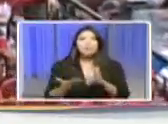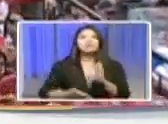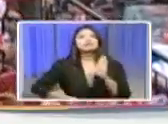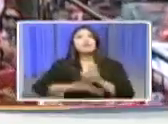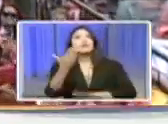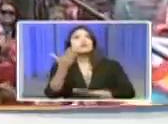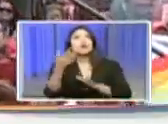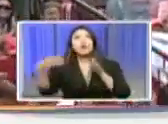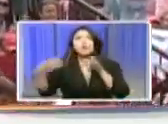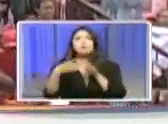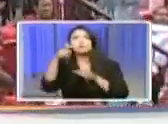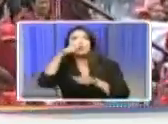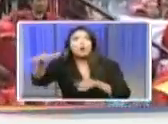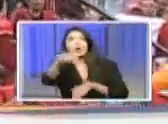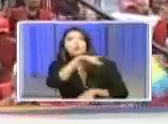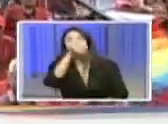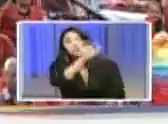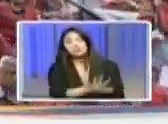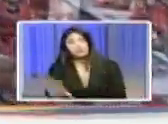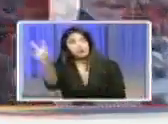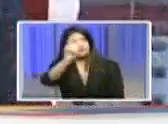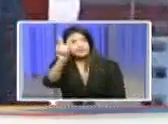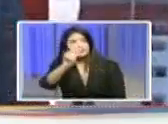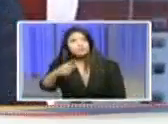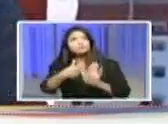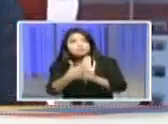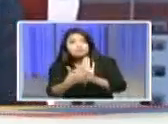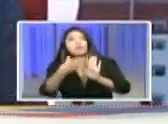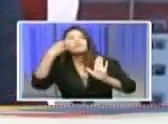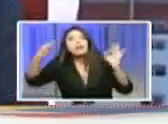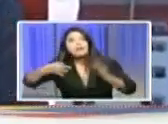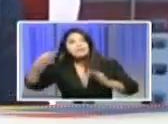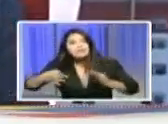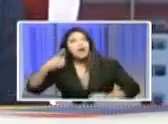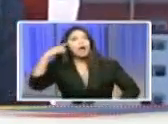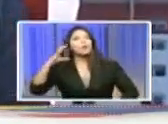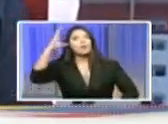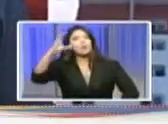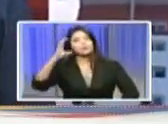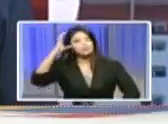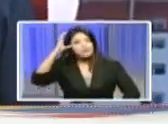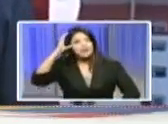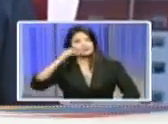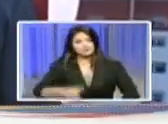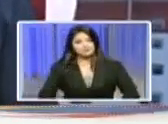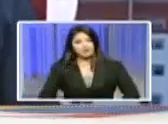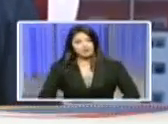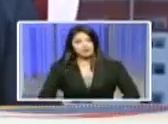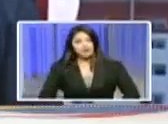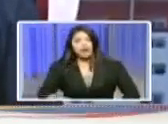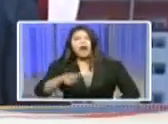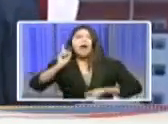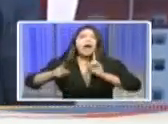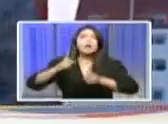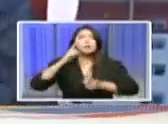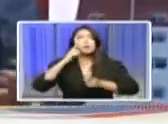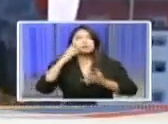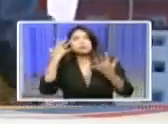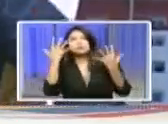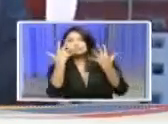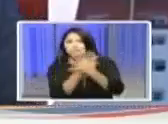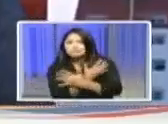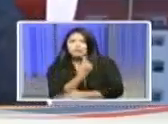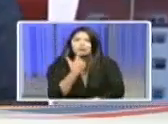asambleas populares en todo el país a llevar la verdad, a crear conciencia, a despertar a aquellos que se confunden y